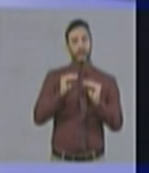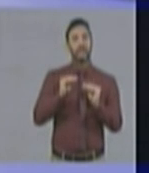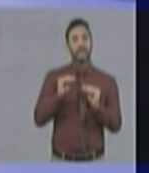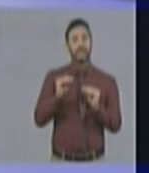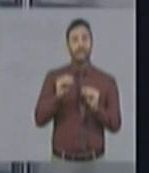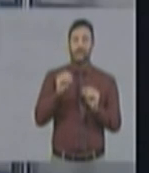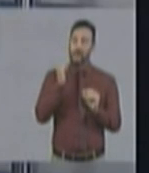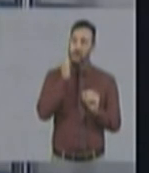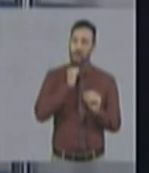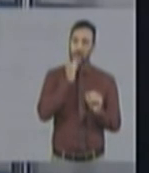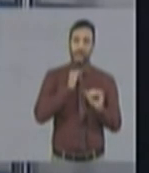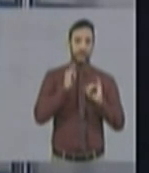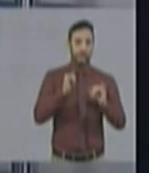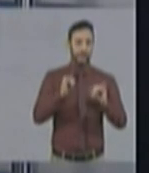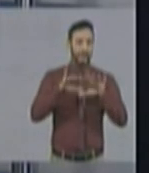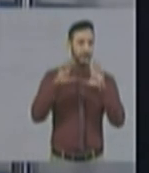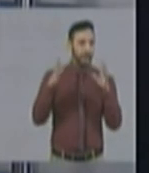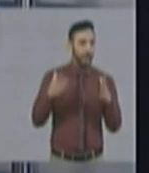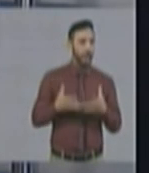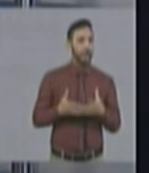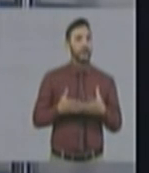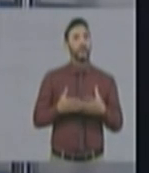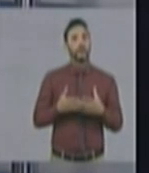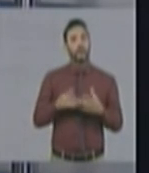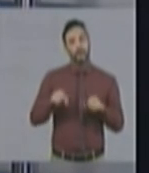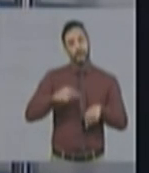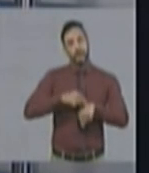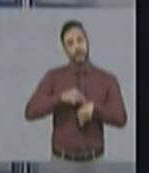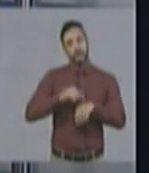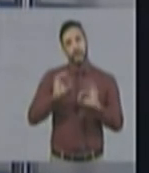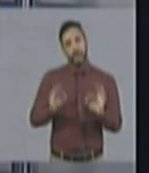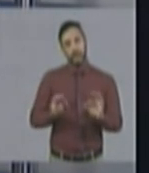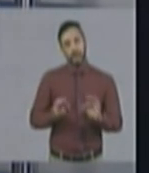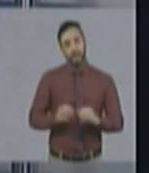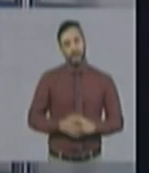tendrá toda la teleaudiencia a partir de este lamentable suceso al que le damos cobertura.